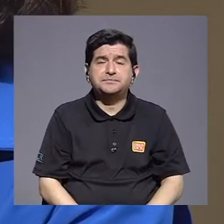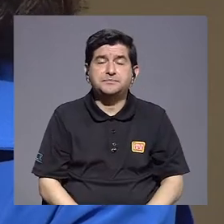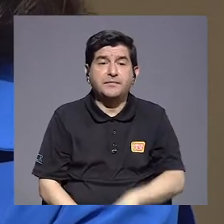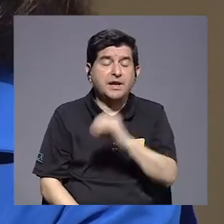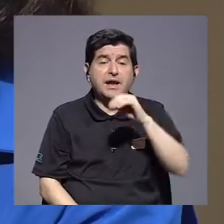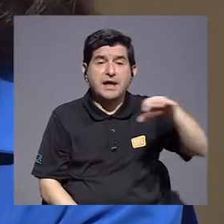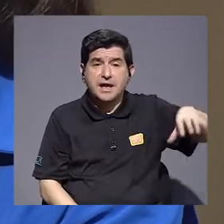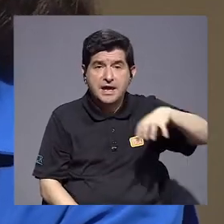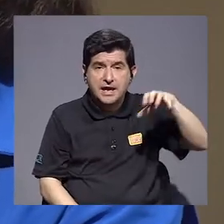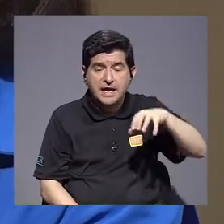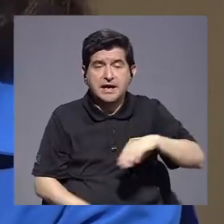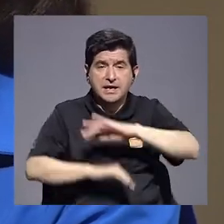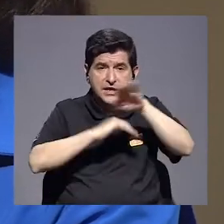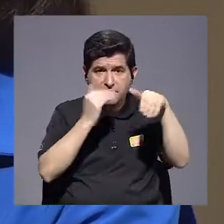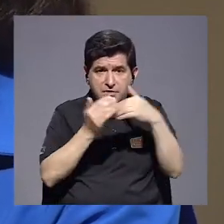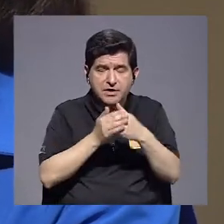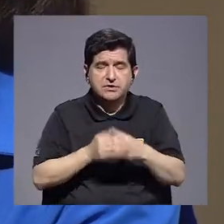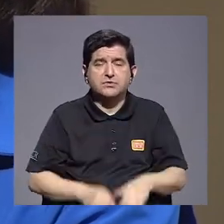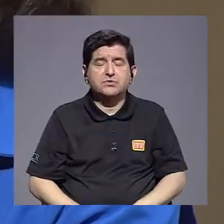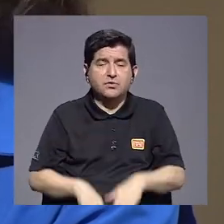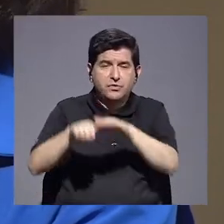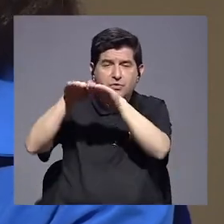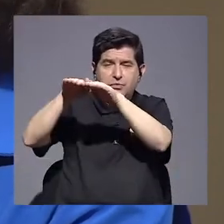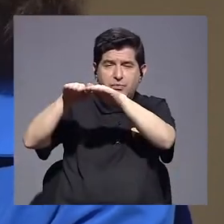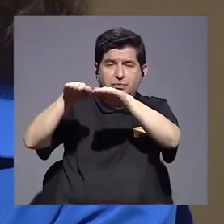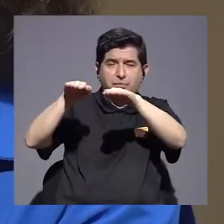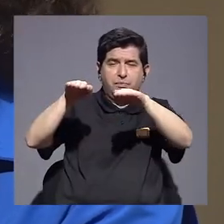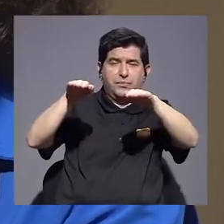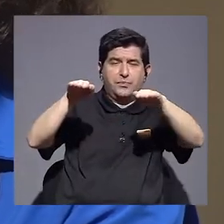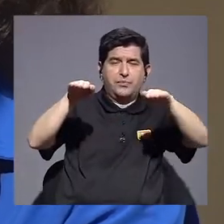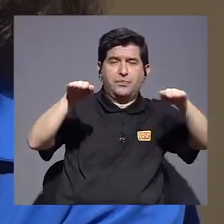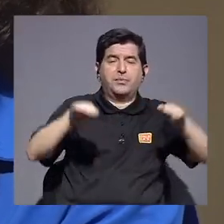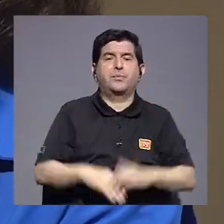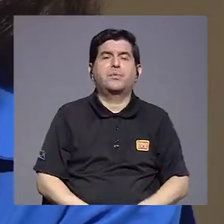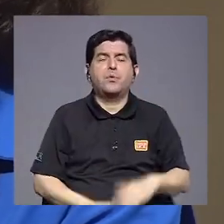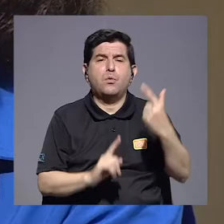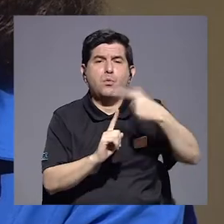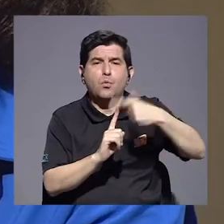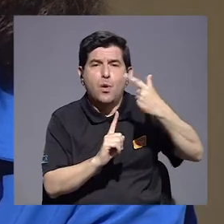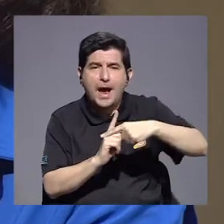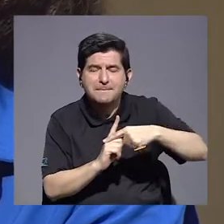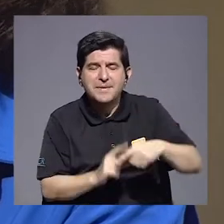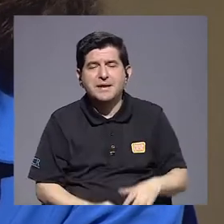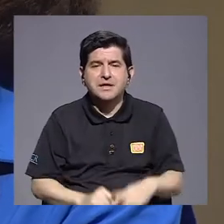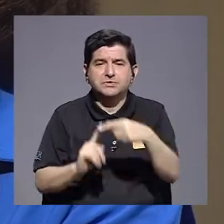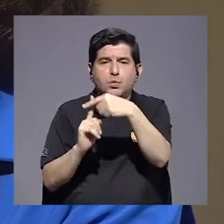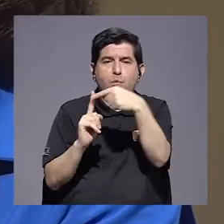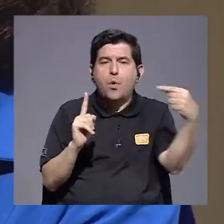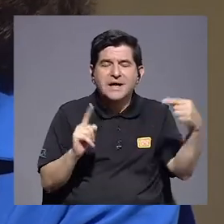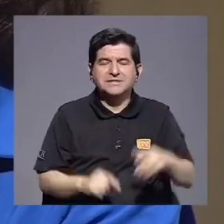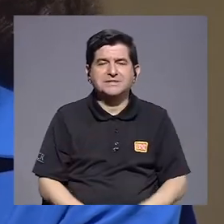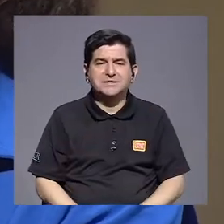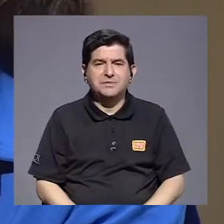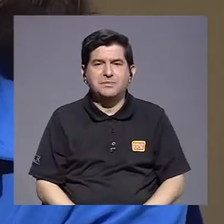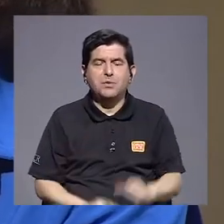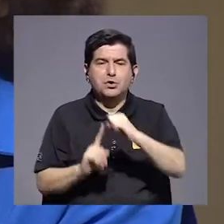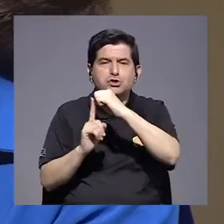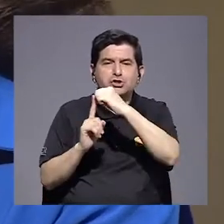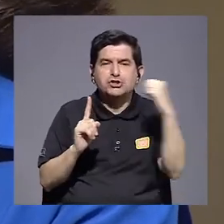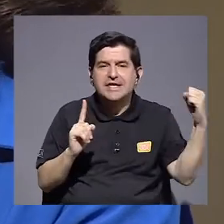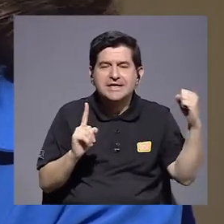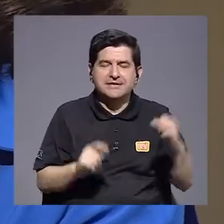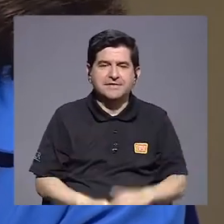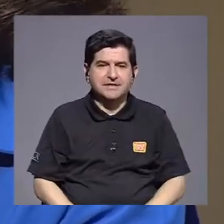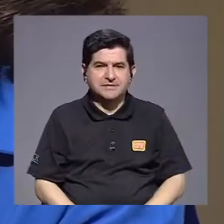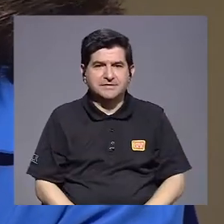lado, el Caribe, toda la bajura del Caribe, hablemos bajura de Guapiles, bajura de Guásimo, de Siquirres, como